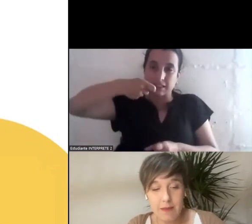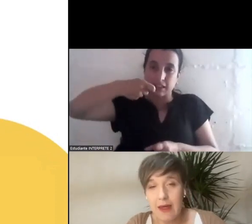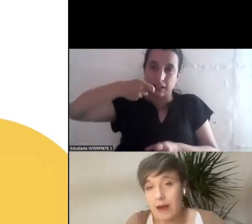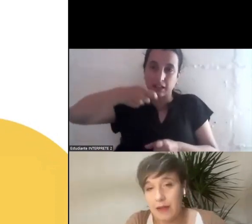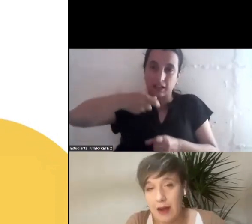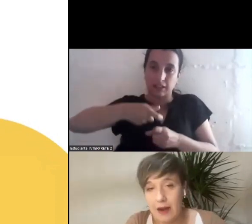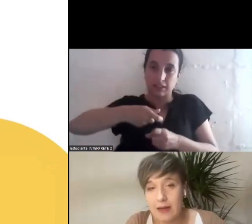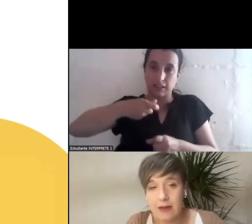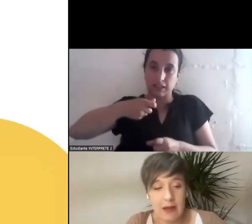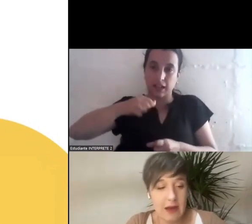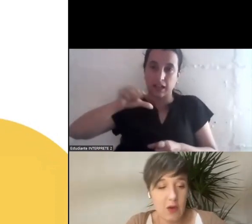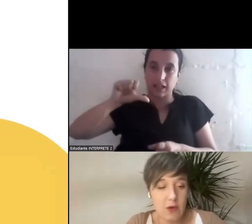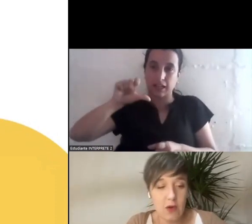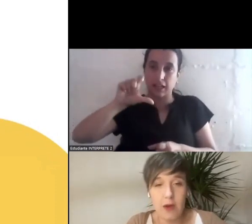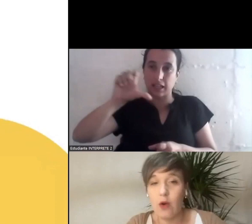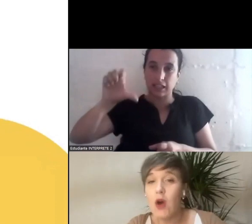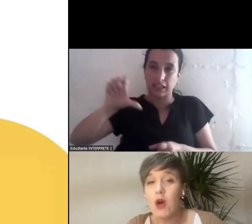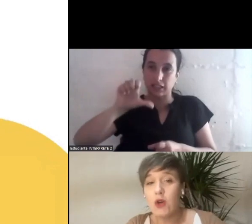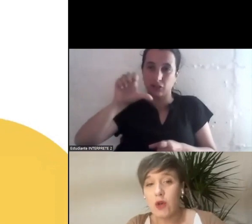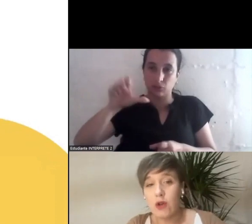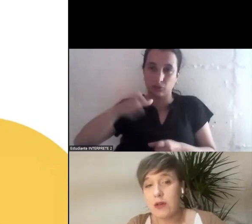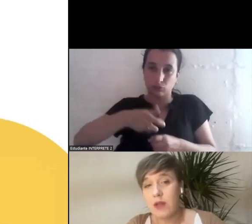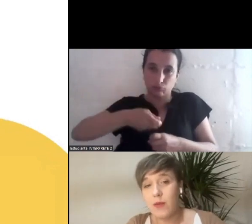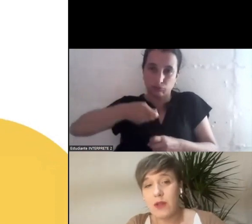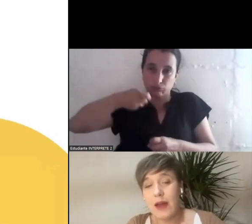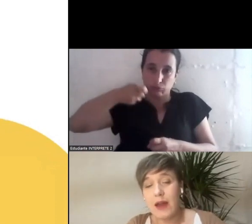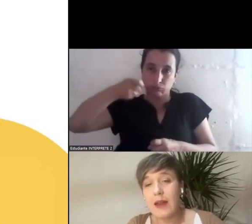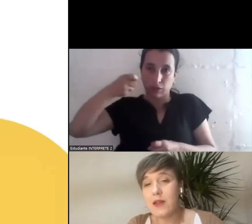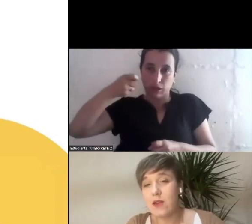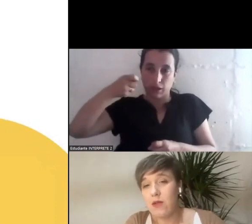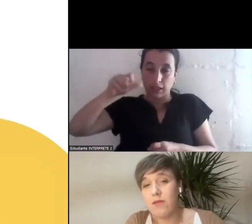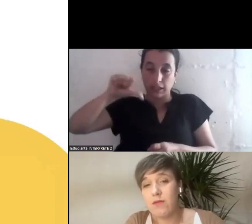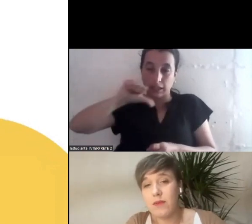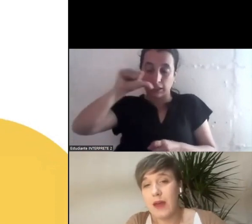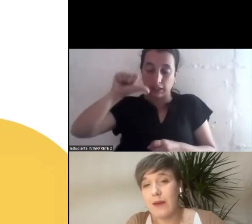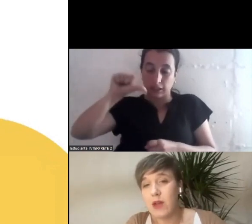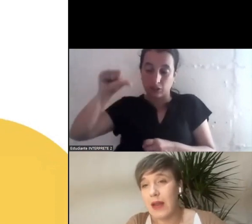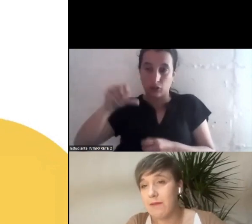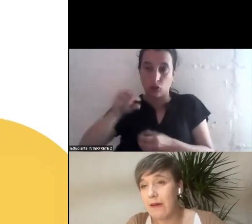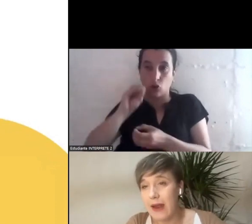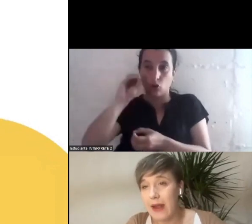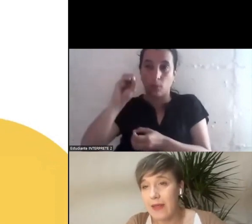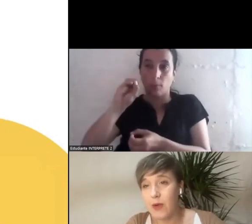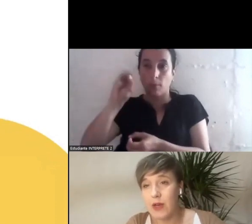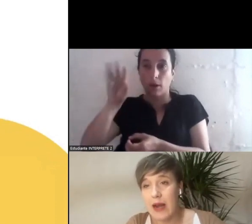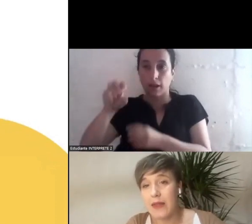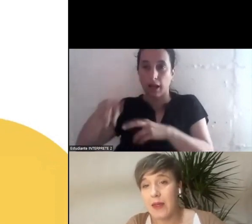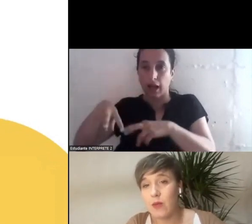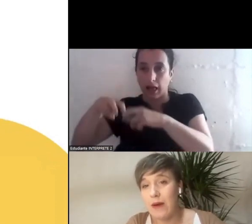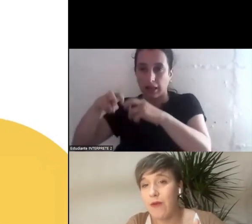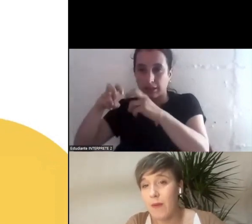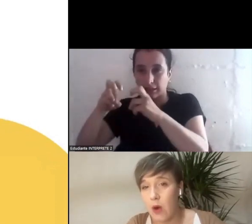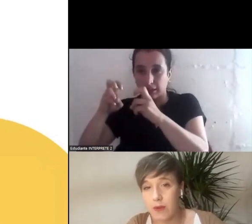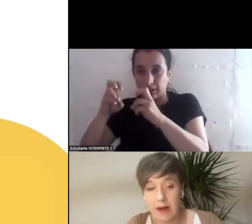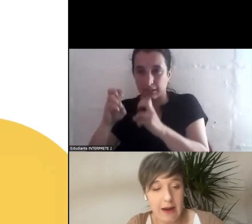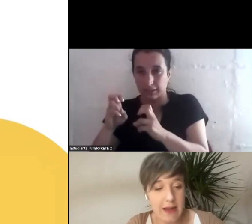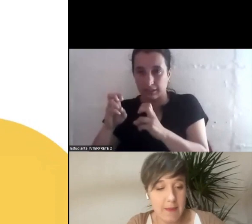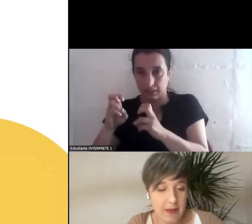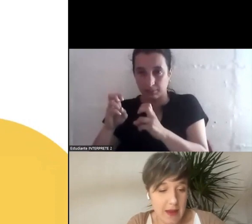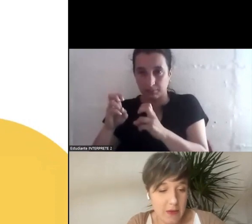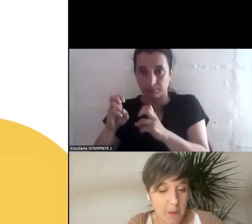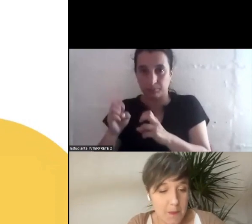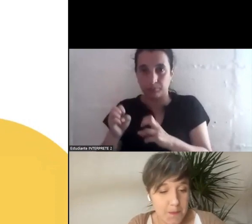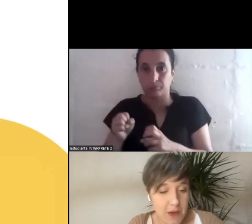realizar análisis cromosómico. Todos los tipos de análisis son, digamos que tienen la misma finalidad, pero se realizan de una forma u otra,